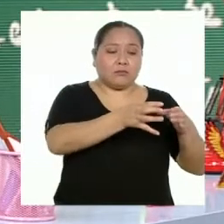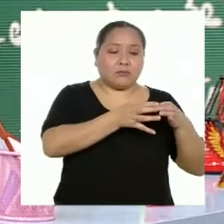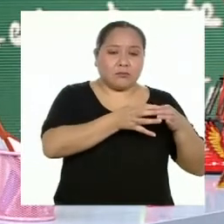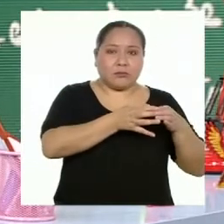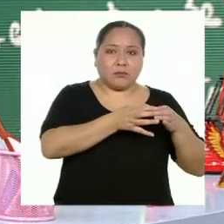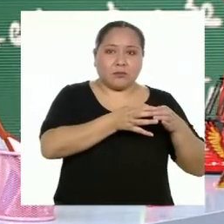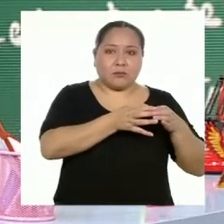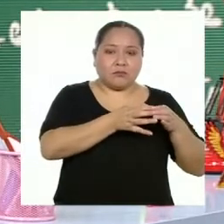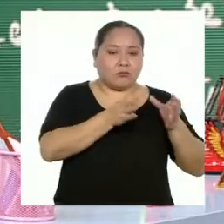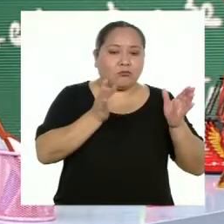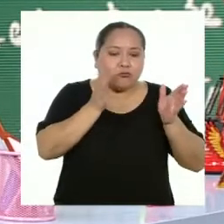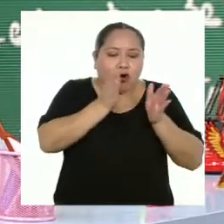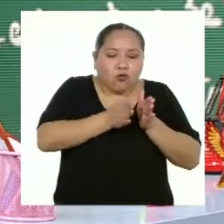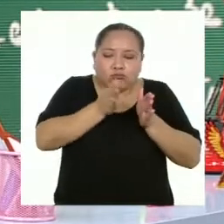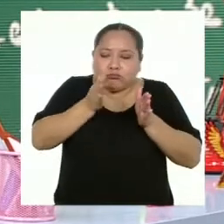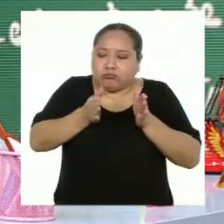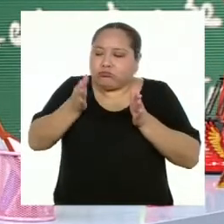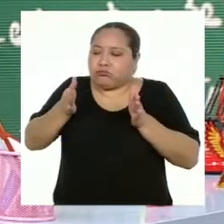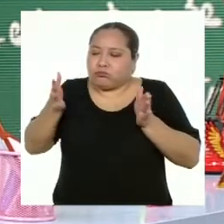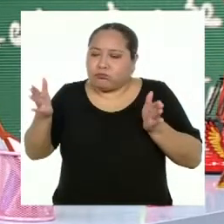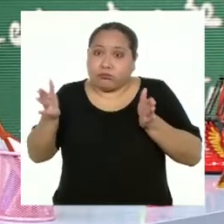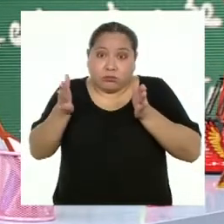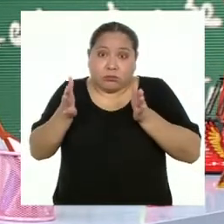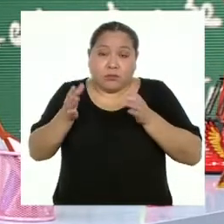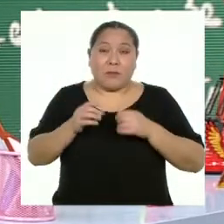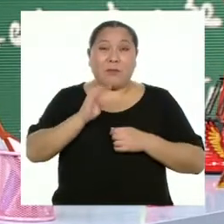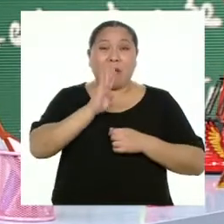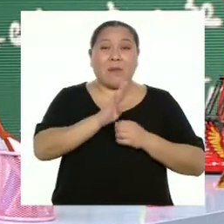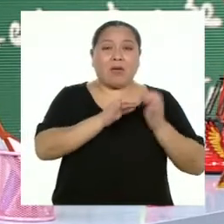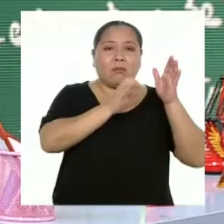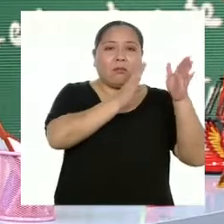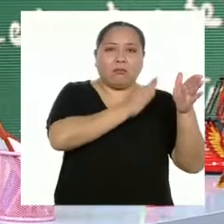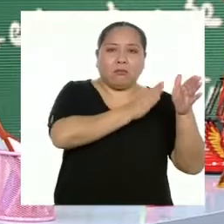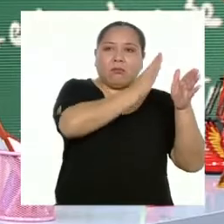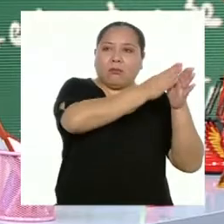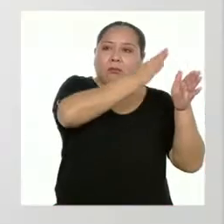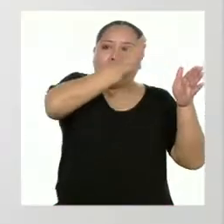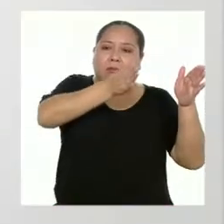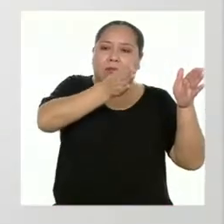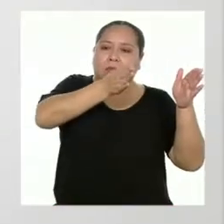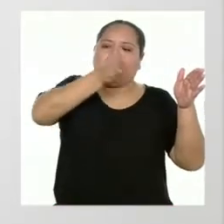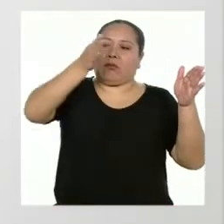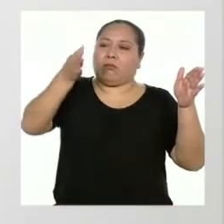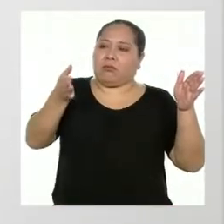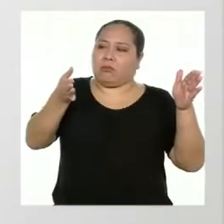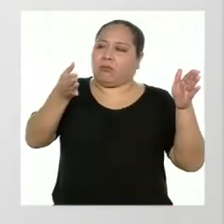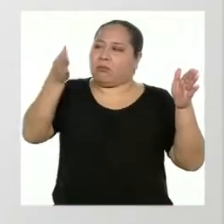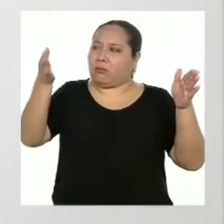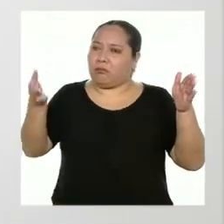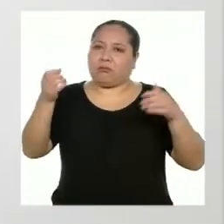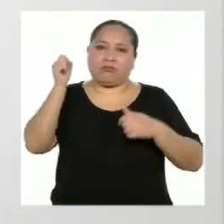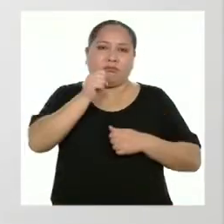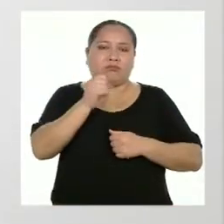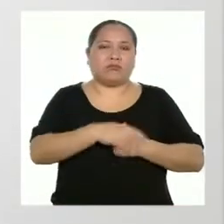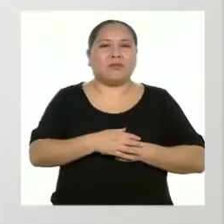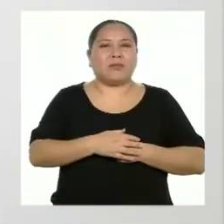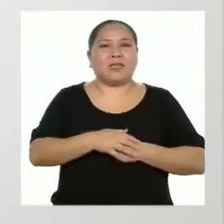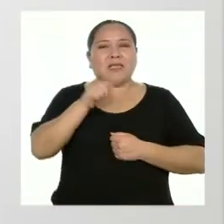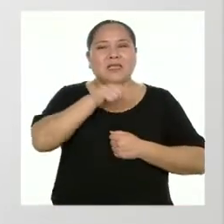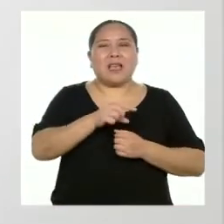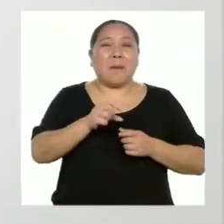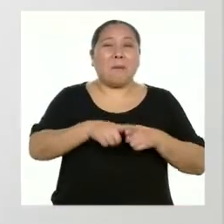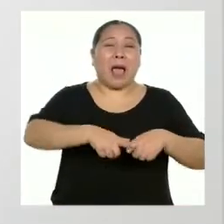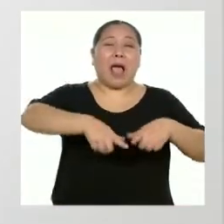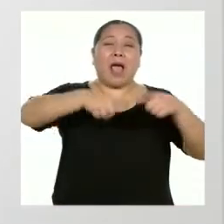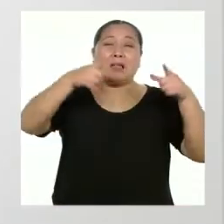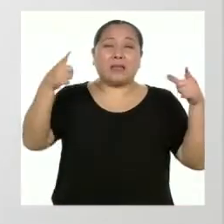no están muy dispersos, mientras que en la muestra B los datos sí lo están. Efectivamente, mientras mayor